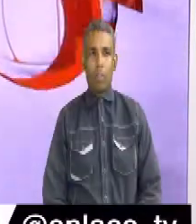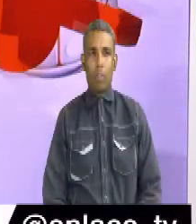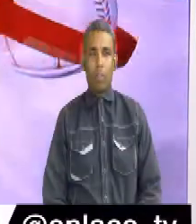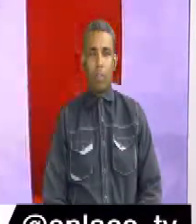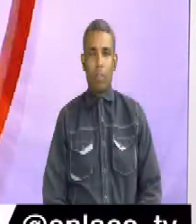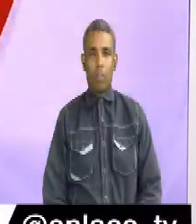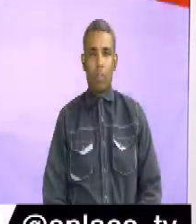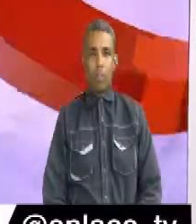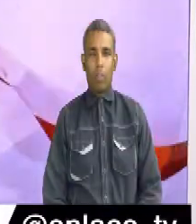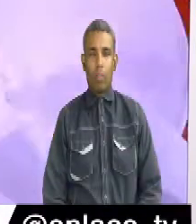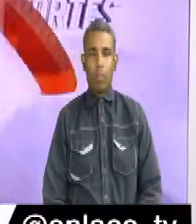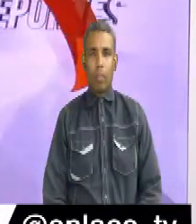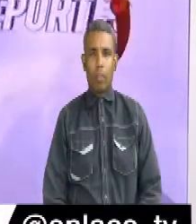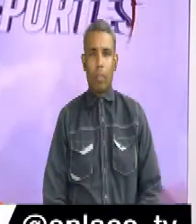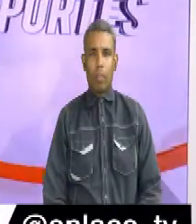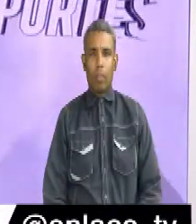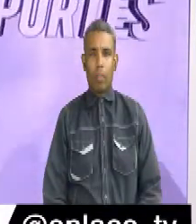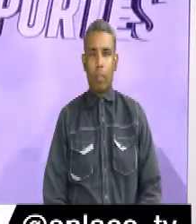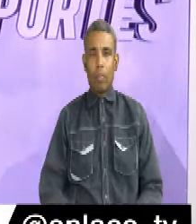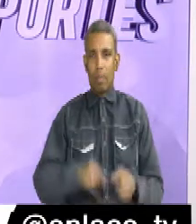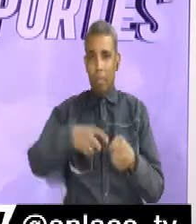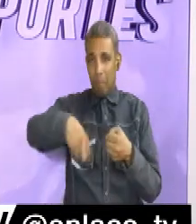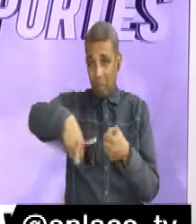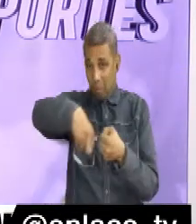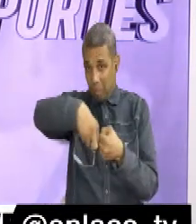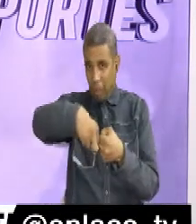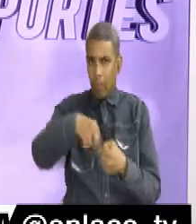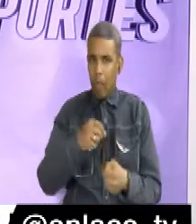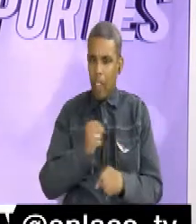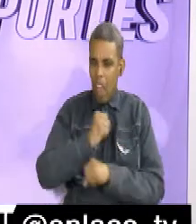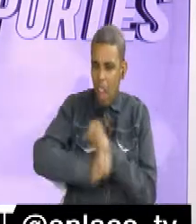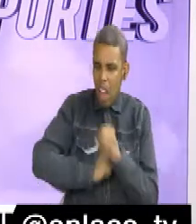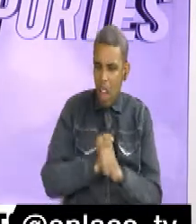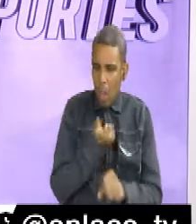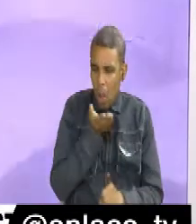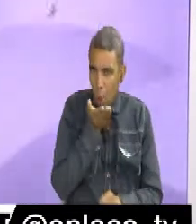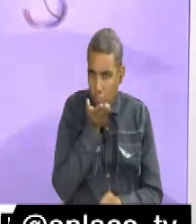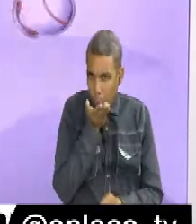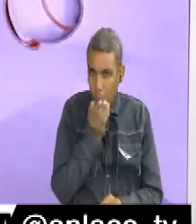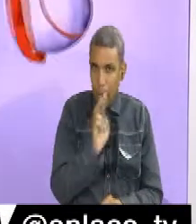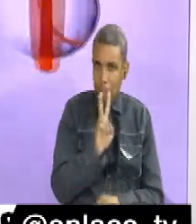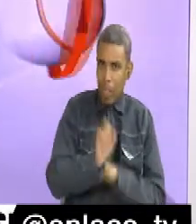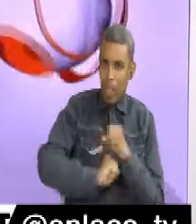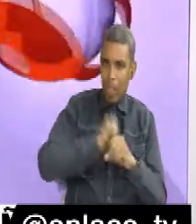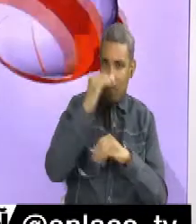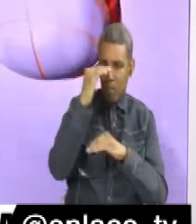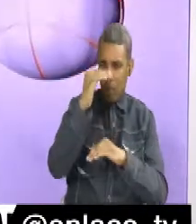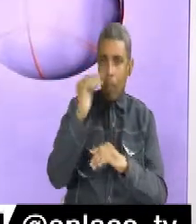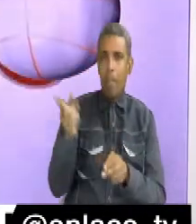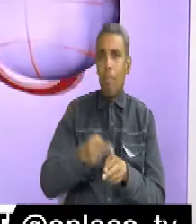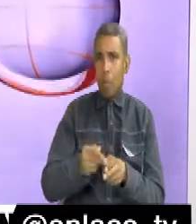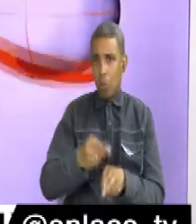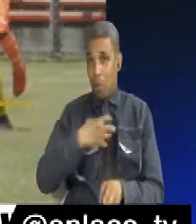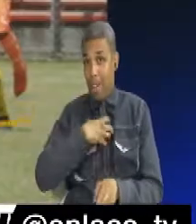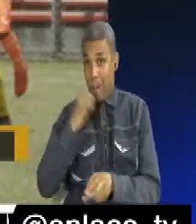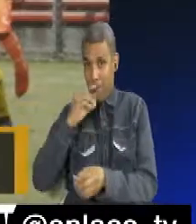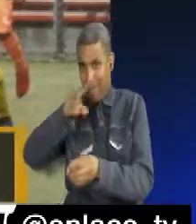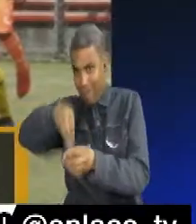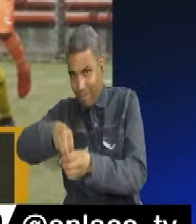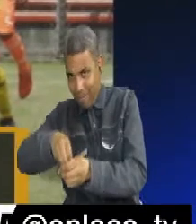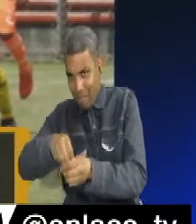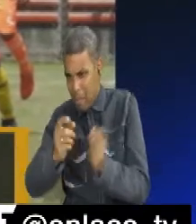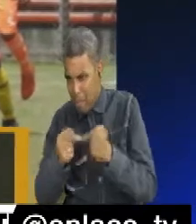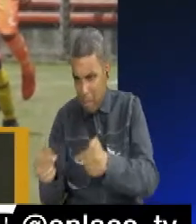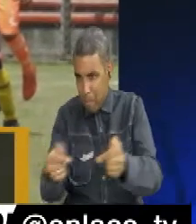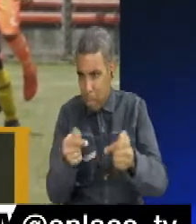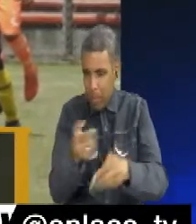Continuamos hablando de fútbol. La Alianza Petrolera Sub-20 se prepara para afrontar torneo nacional de inferiores. La Supercopa